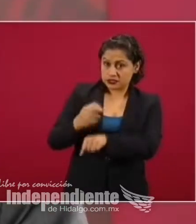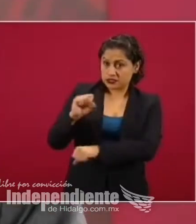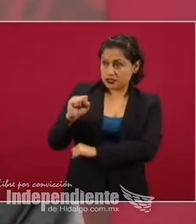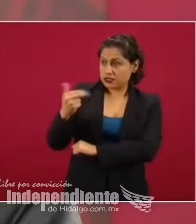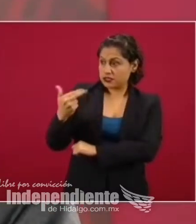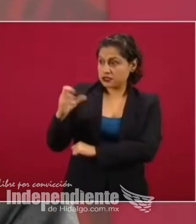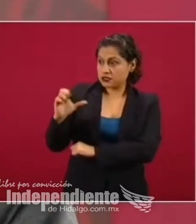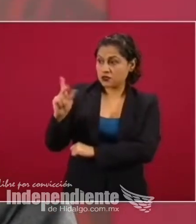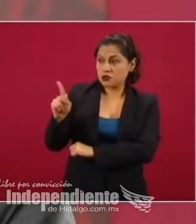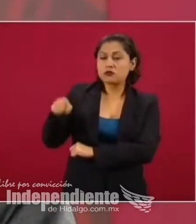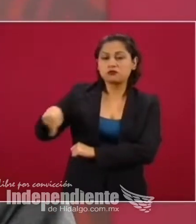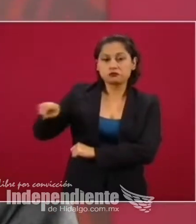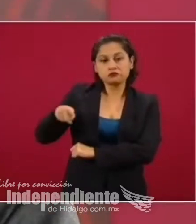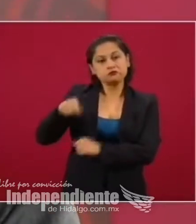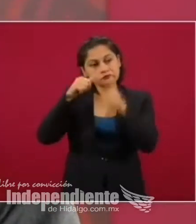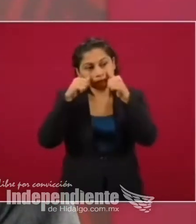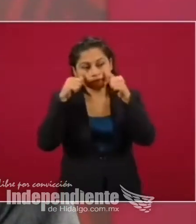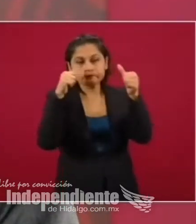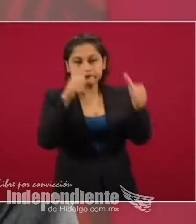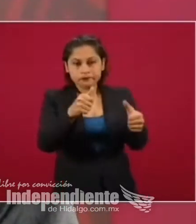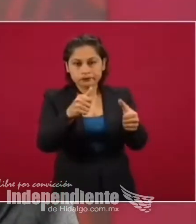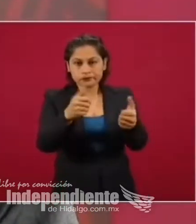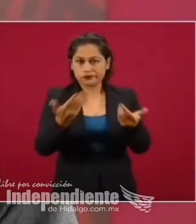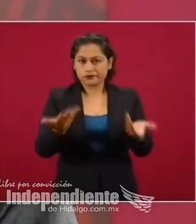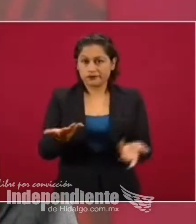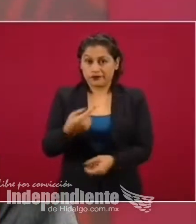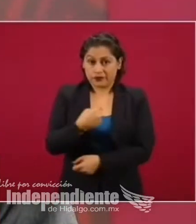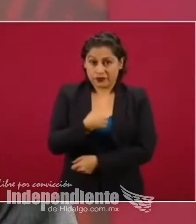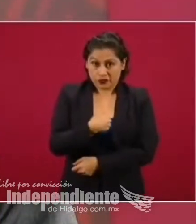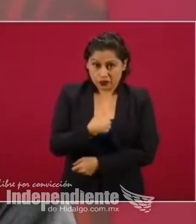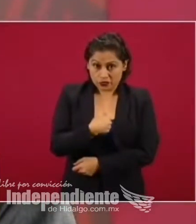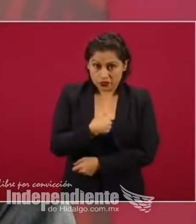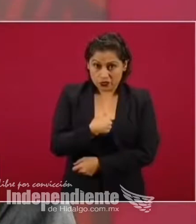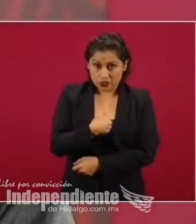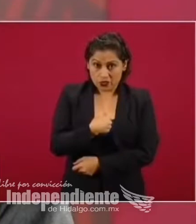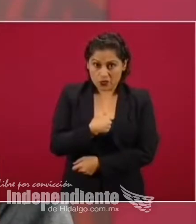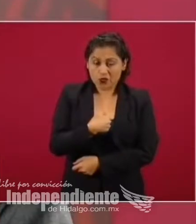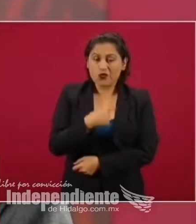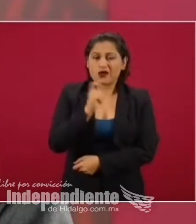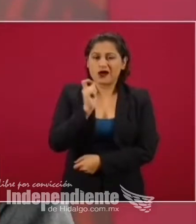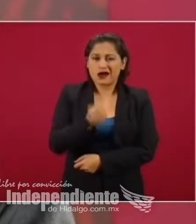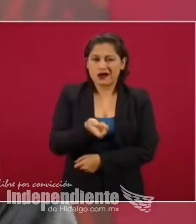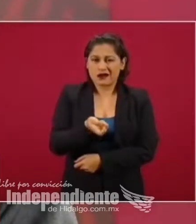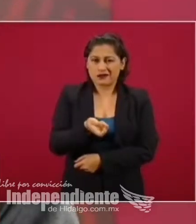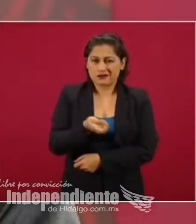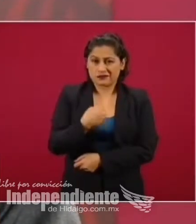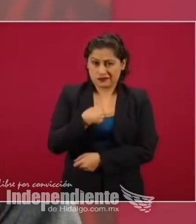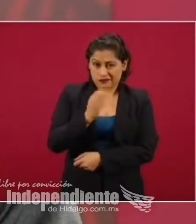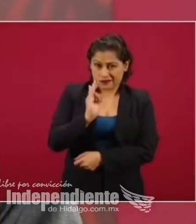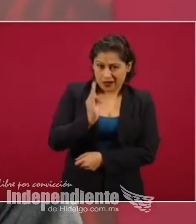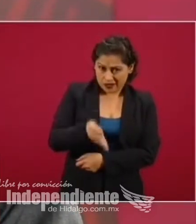yo no voy a permitir que utilicen